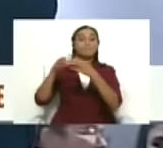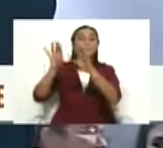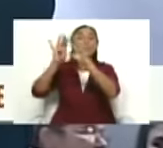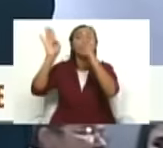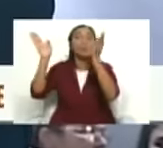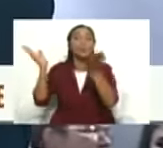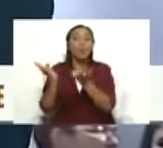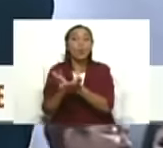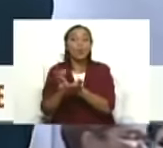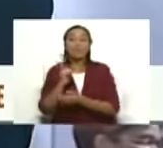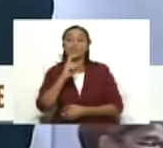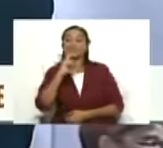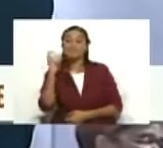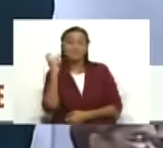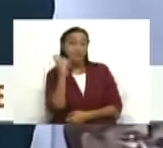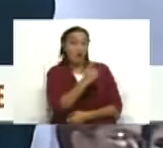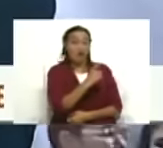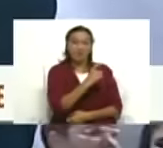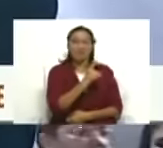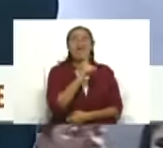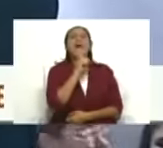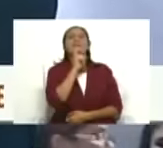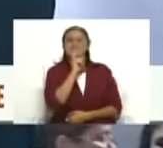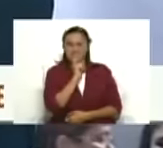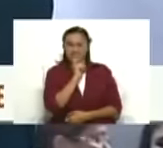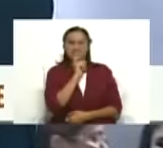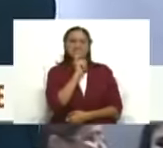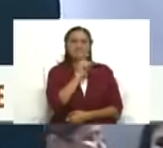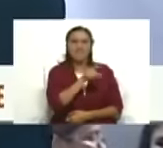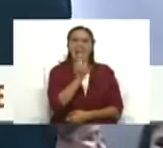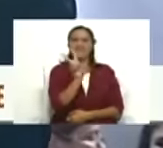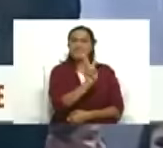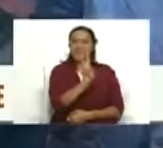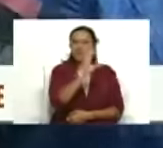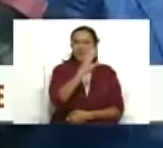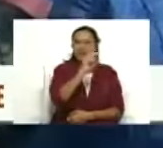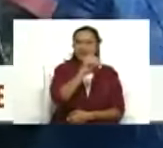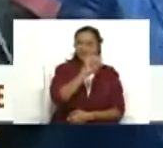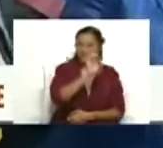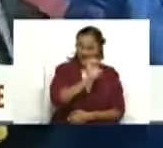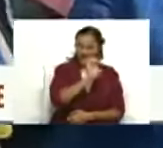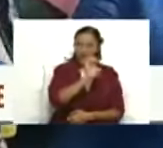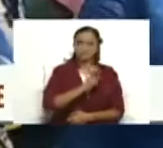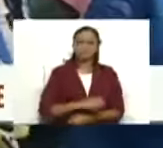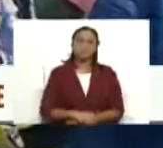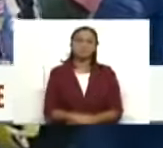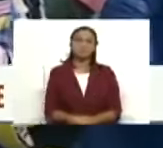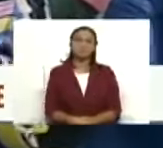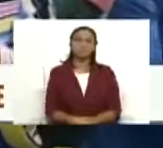conforman la ejecución del mejor sistema electoral de este planeta.